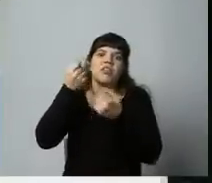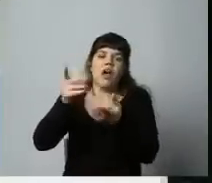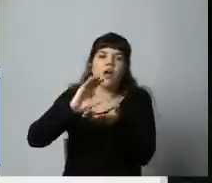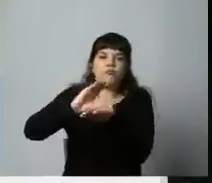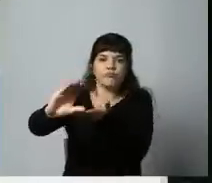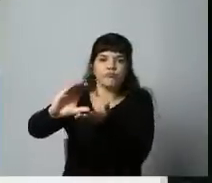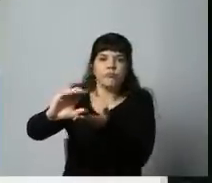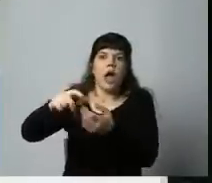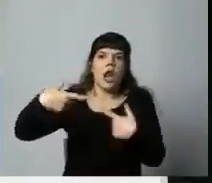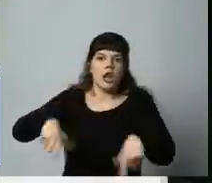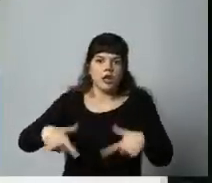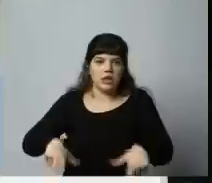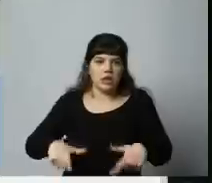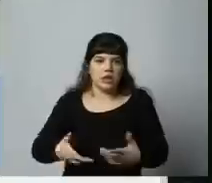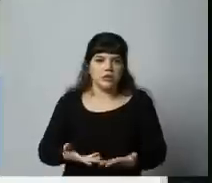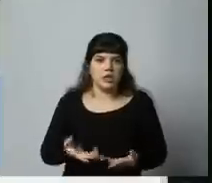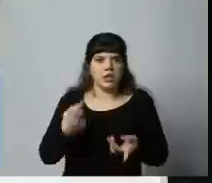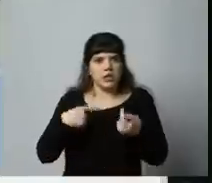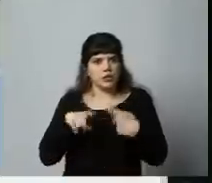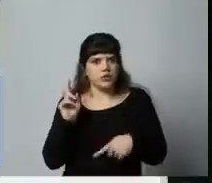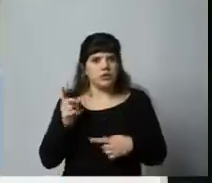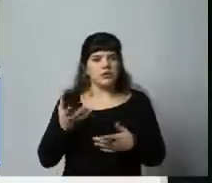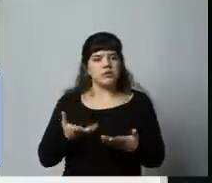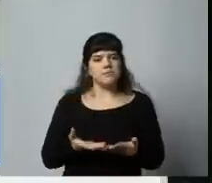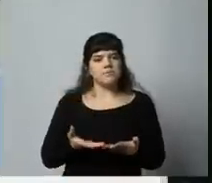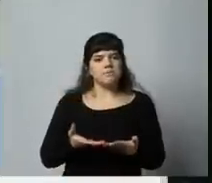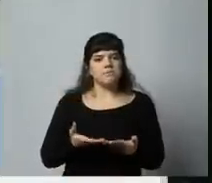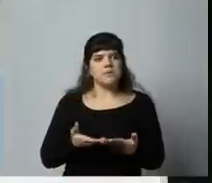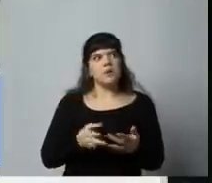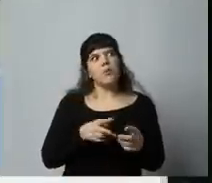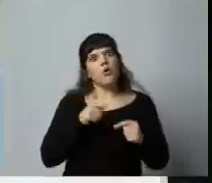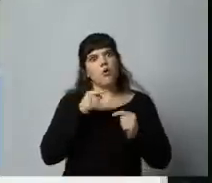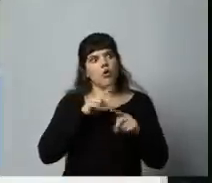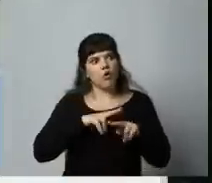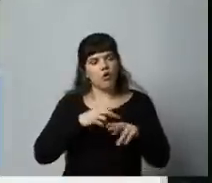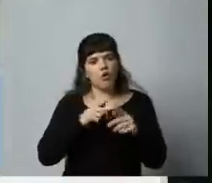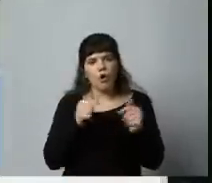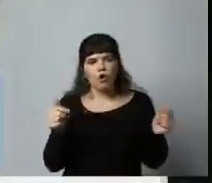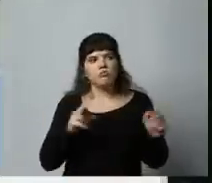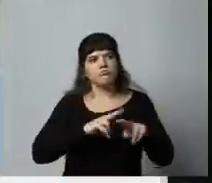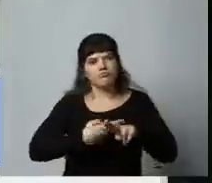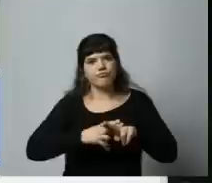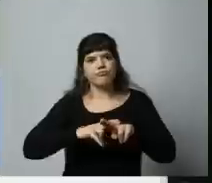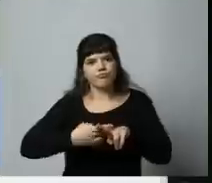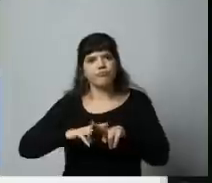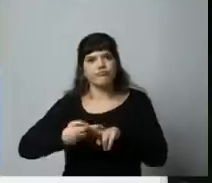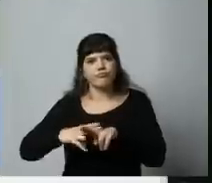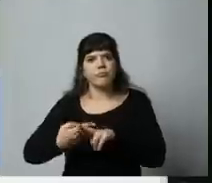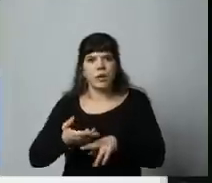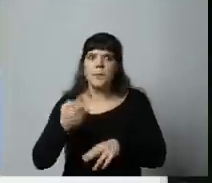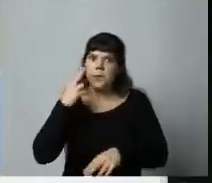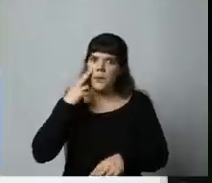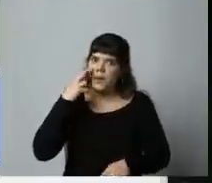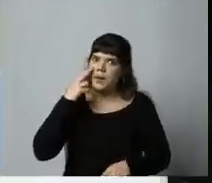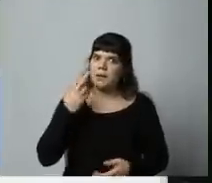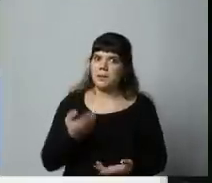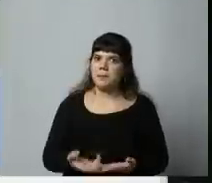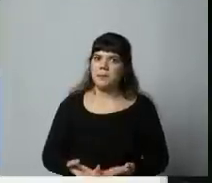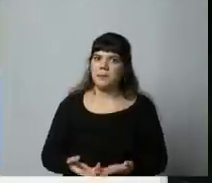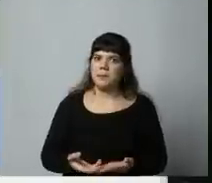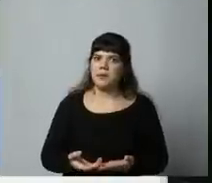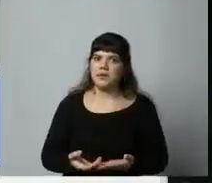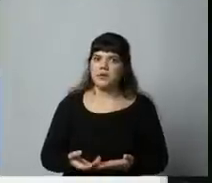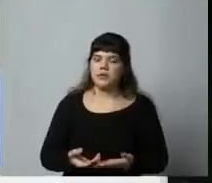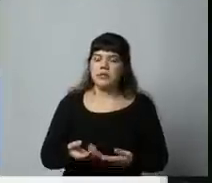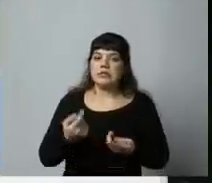a a las intendencias a financiar entonces hay una serie de elementos que van a ser muy problemáticos y hay